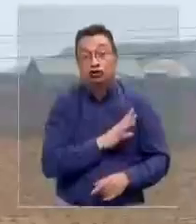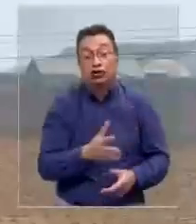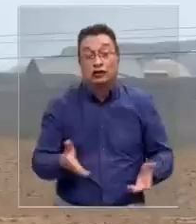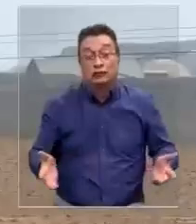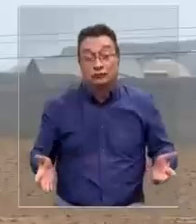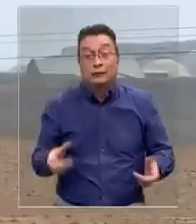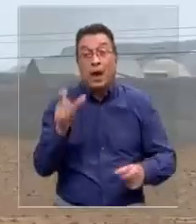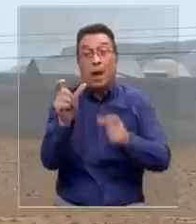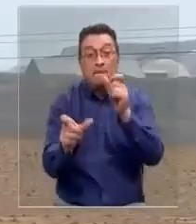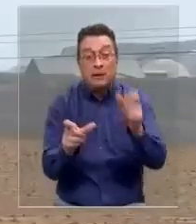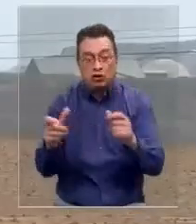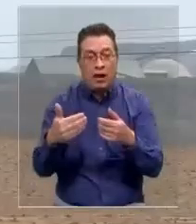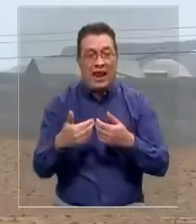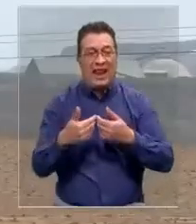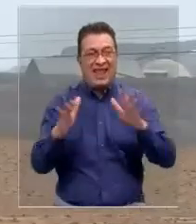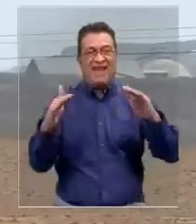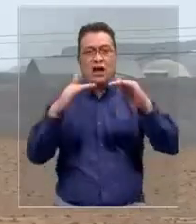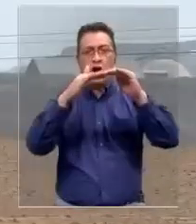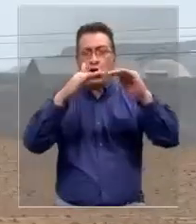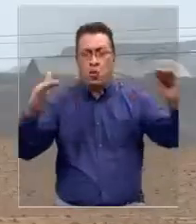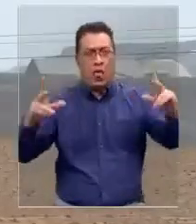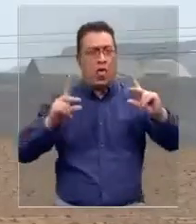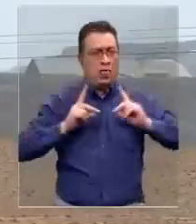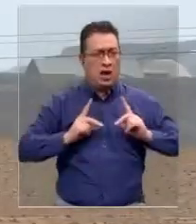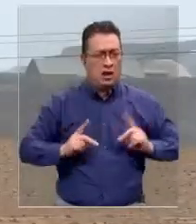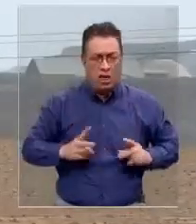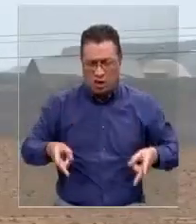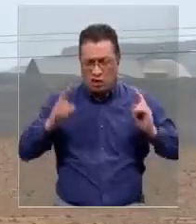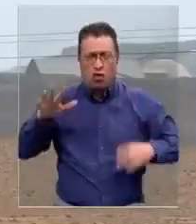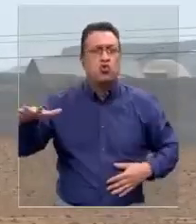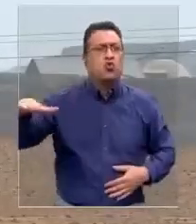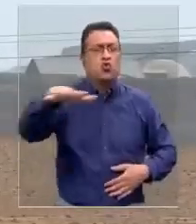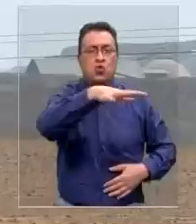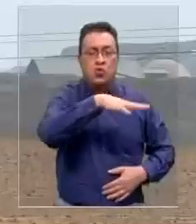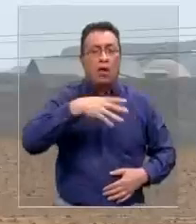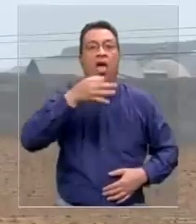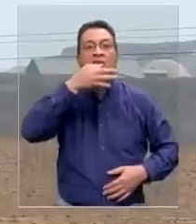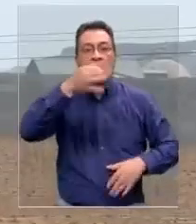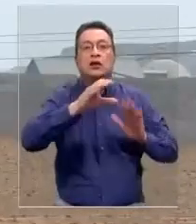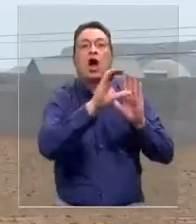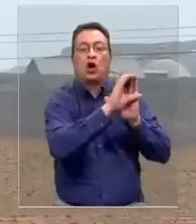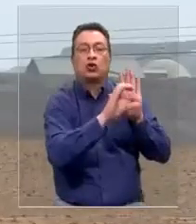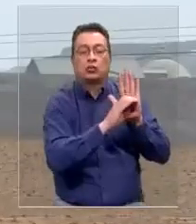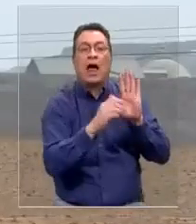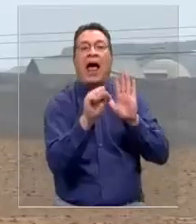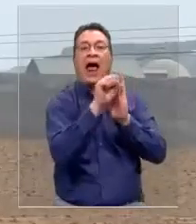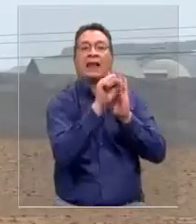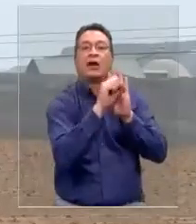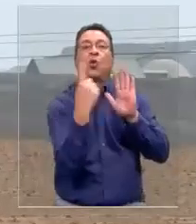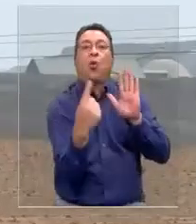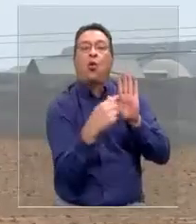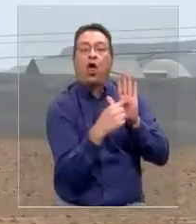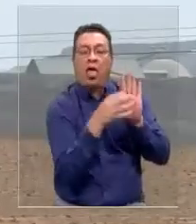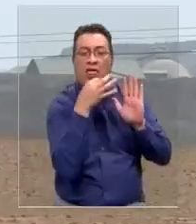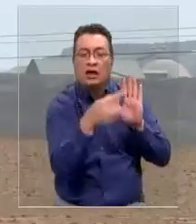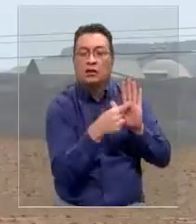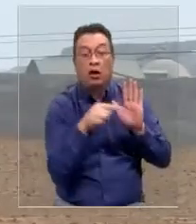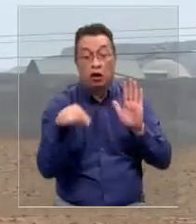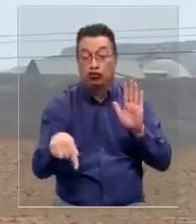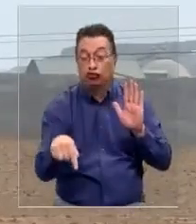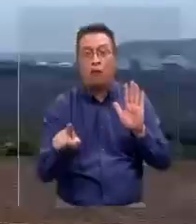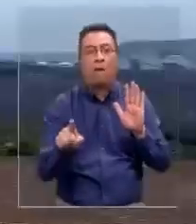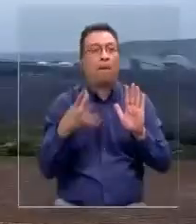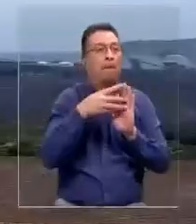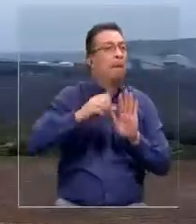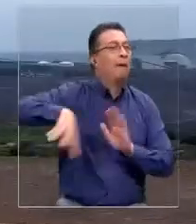Las personas nacen libres e iguales en dignidad y derechos. Versa nuestra Constitución en su artículo 1, que aquí no